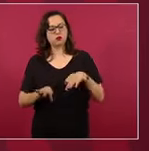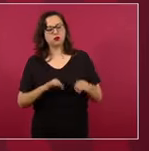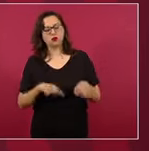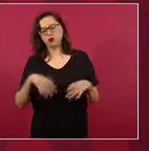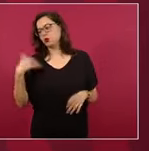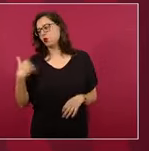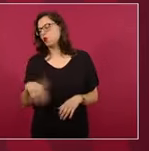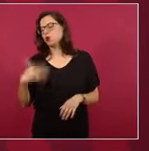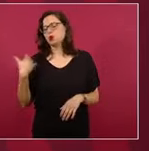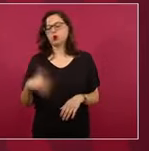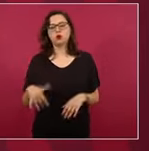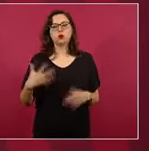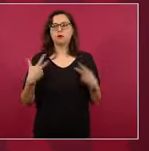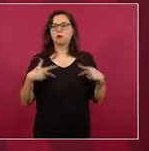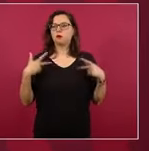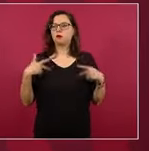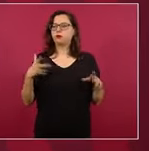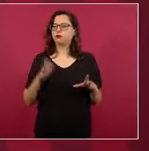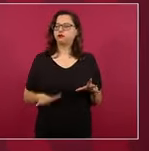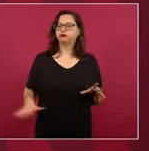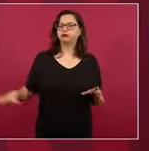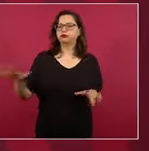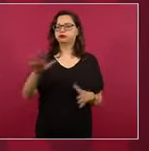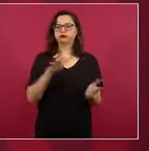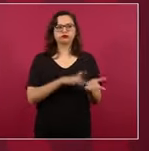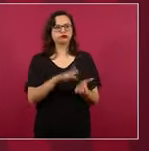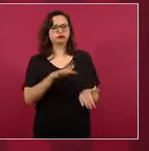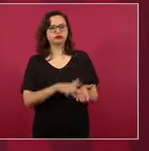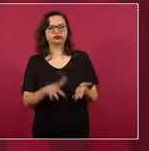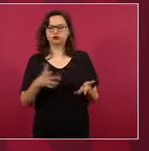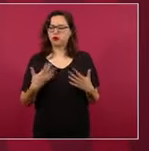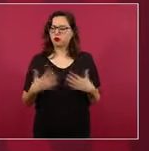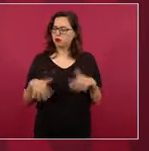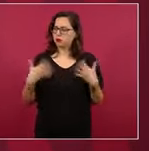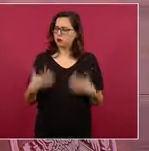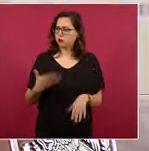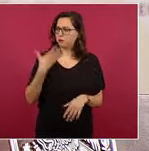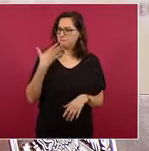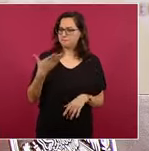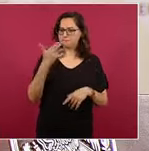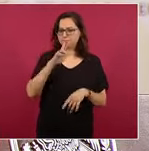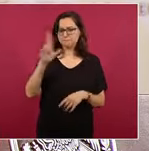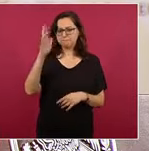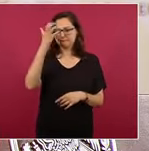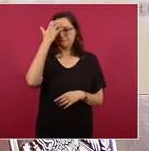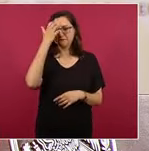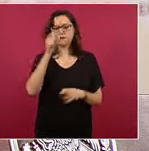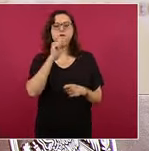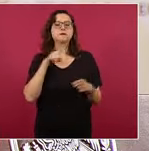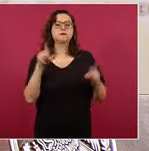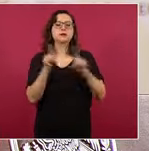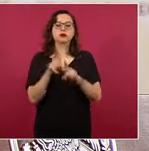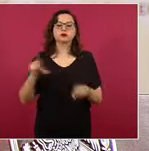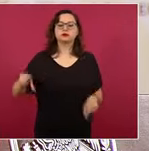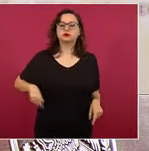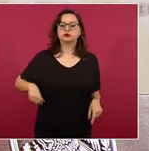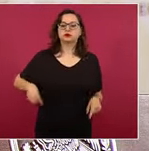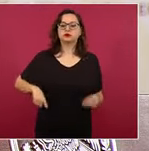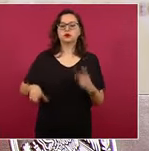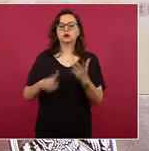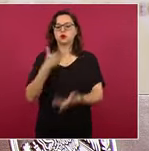el apoyo de todo el pueblo de México y de los servidores públicos del